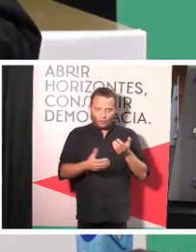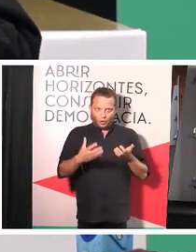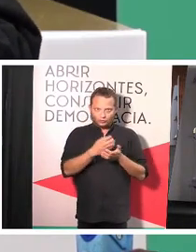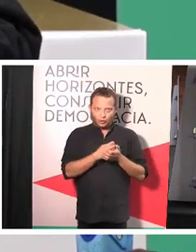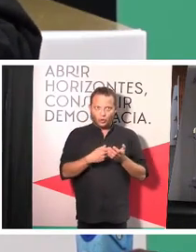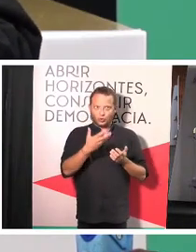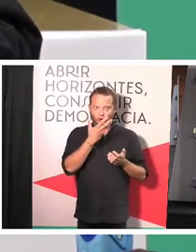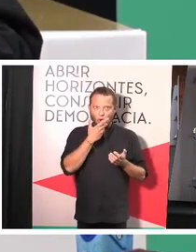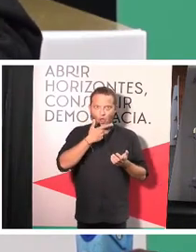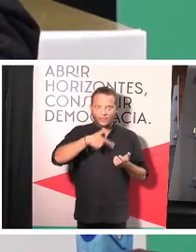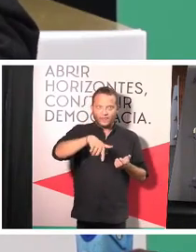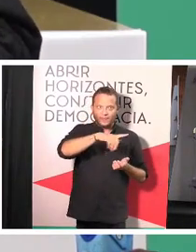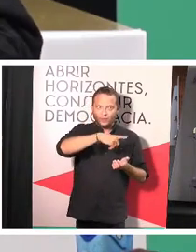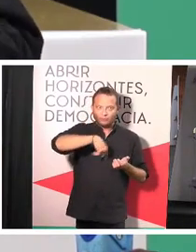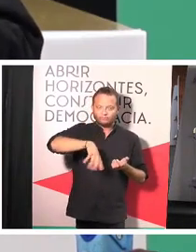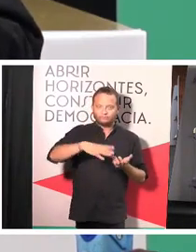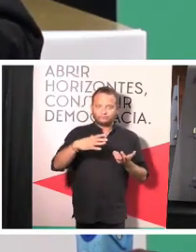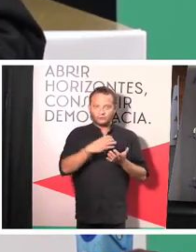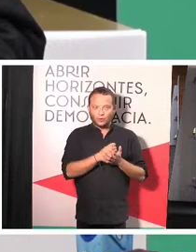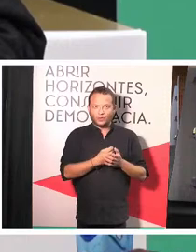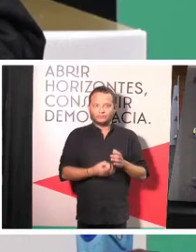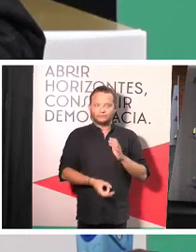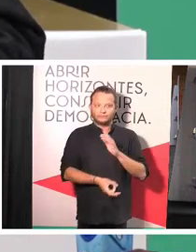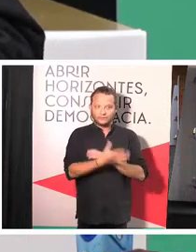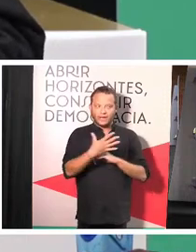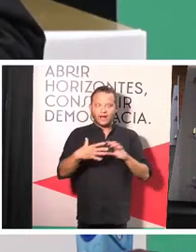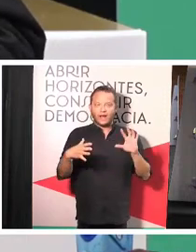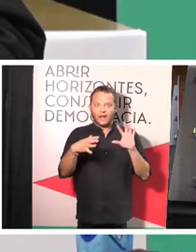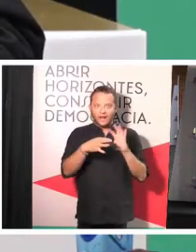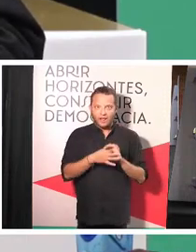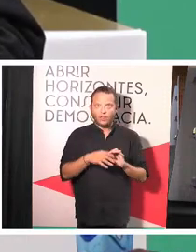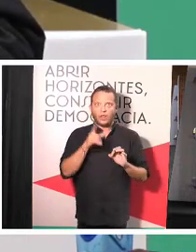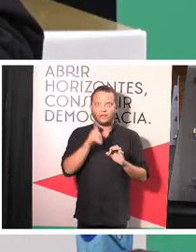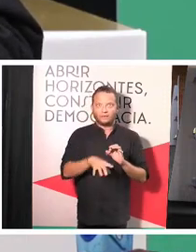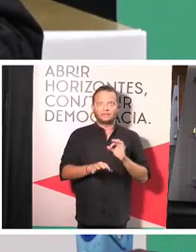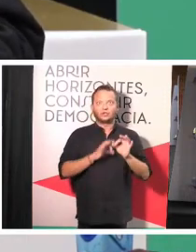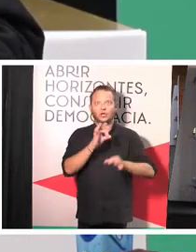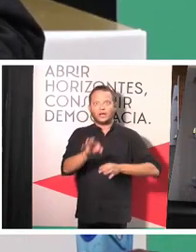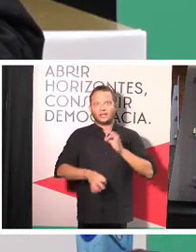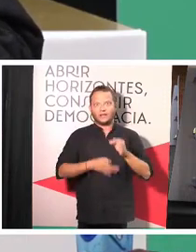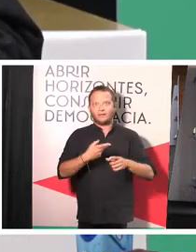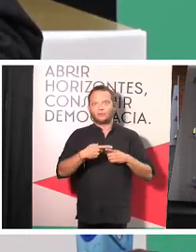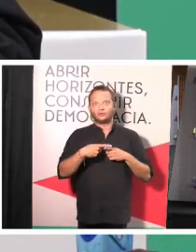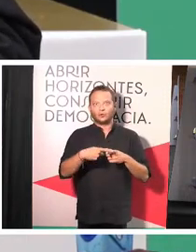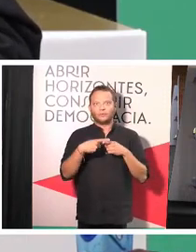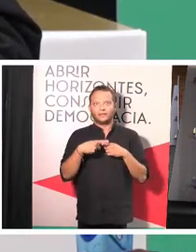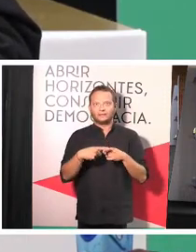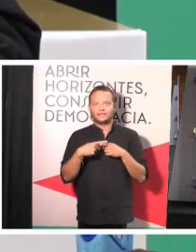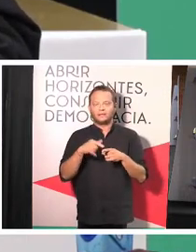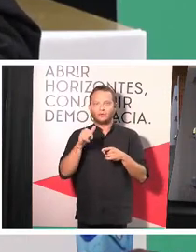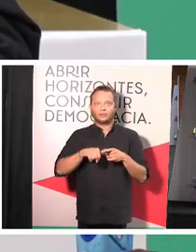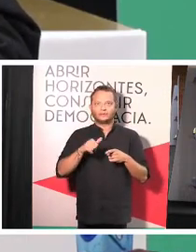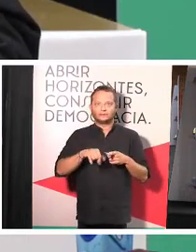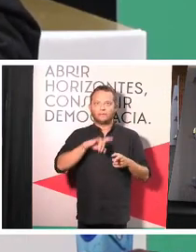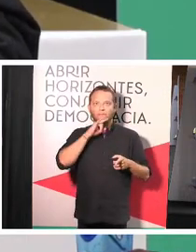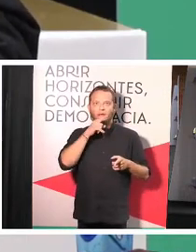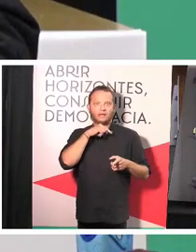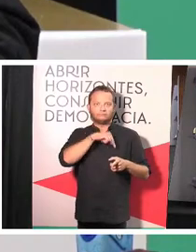nos íbamos conociendo, donde establecíamos lazos y donde nos organizábamos y compartíamos este